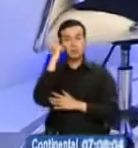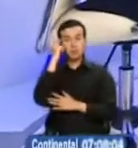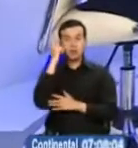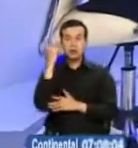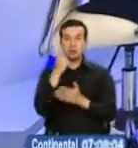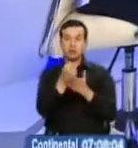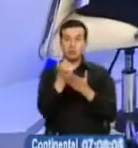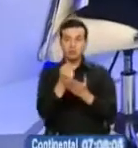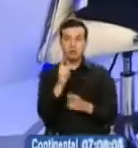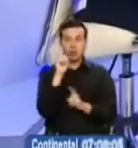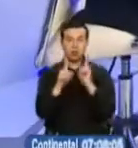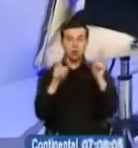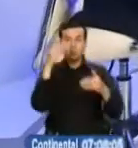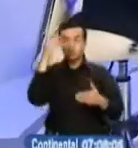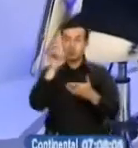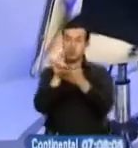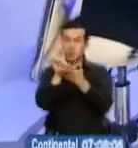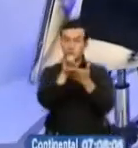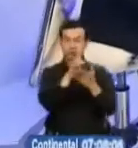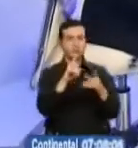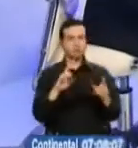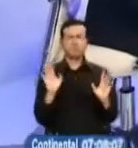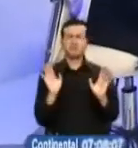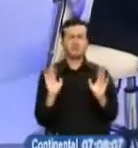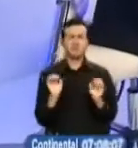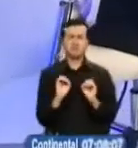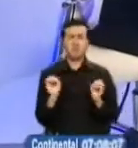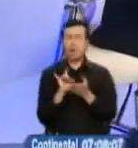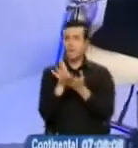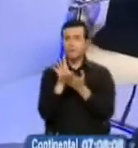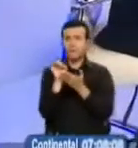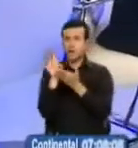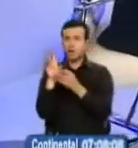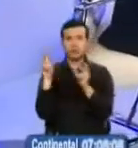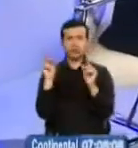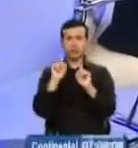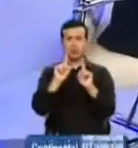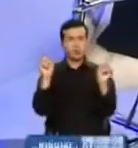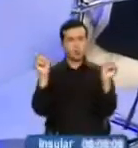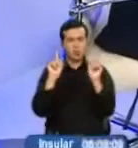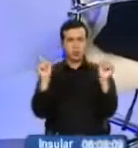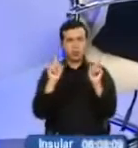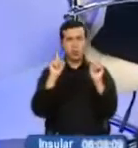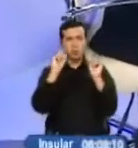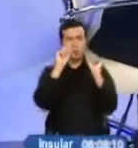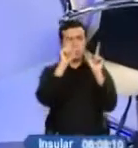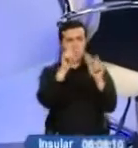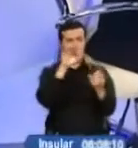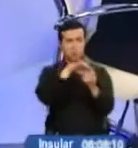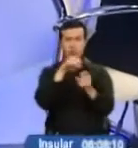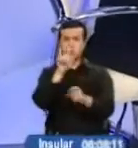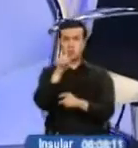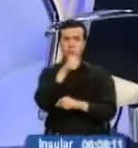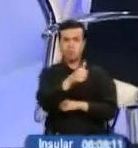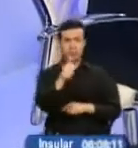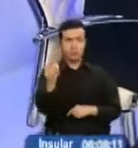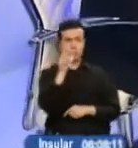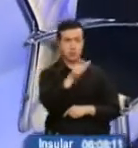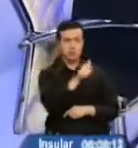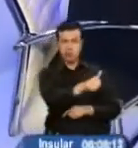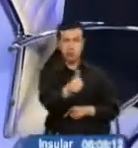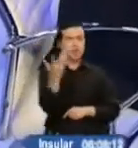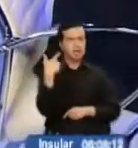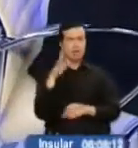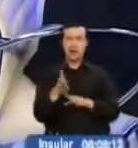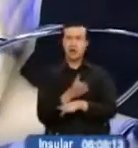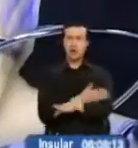dejar por fuera algunos actores políticos. Nosotros no los vamos a dejar afuera, Carlos, con una consulta popular. Es el pueblo ecuatoriano que ya los ha